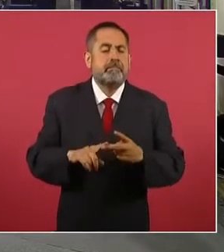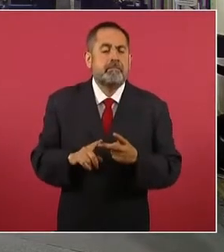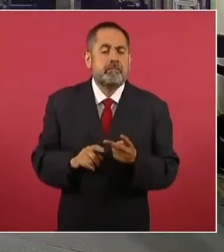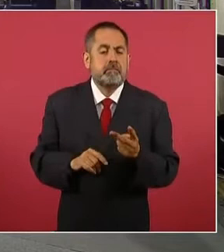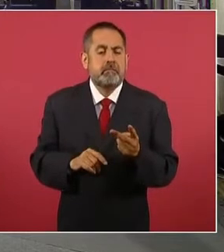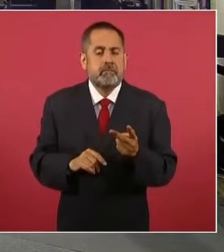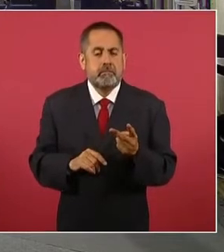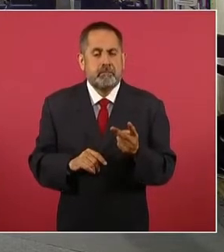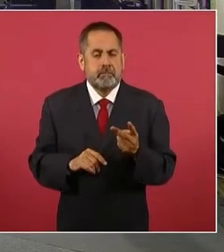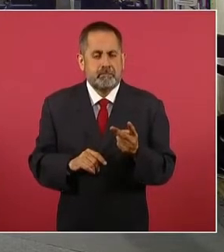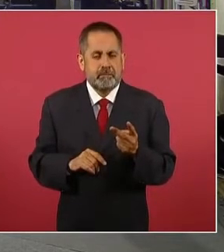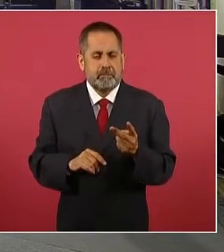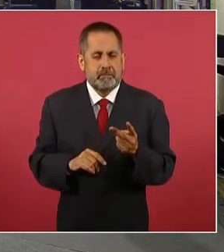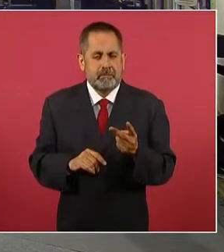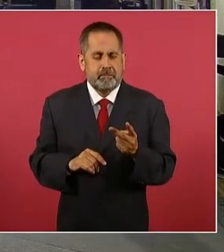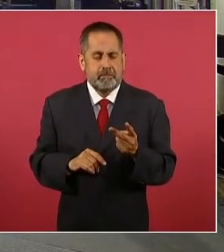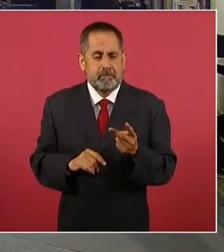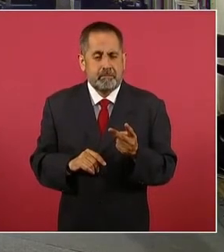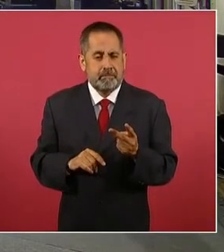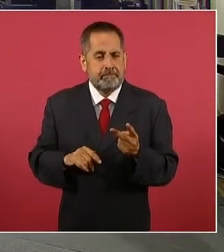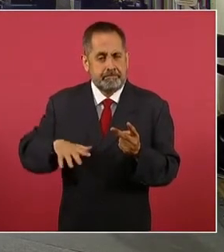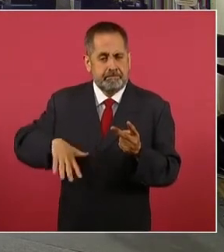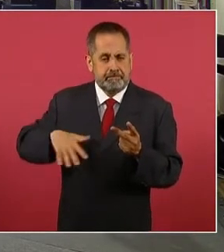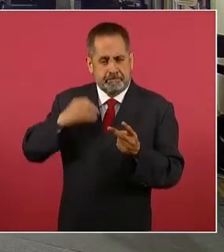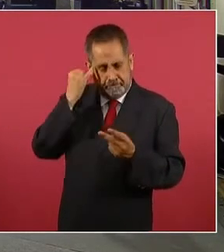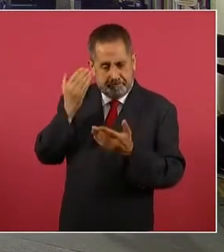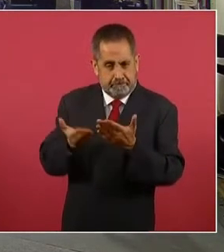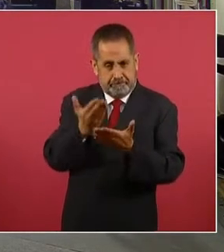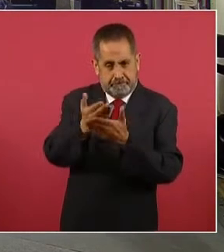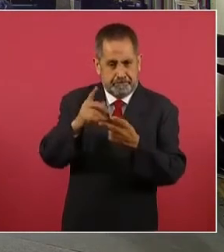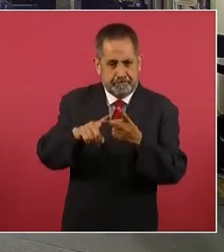Preguntarle, con esto primero que he planteado,